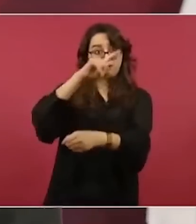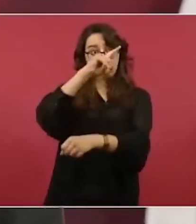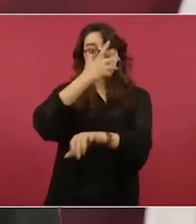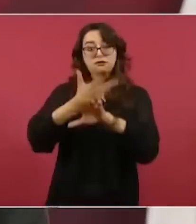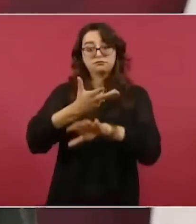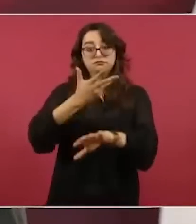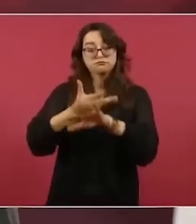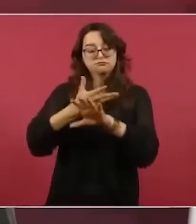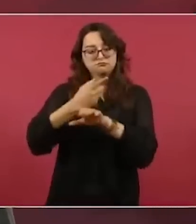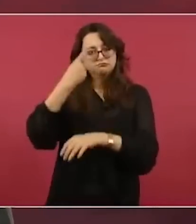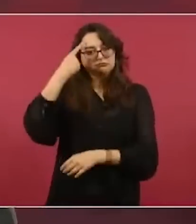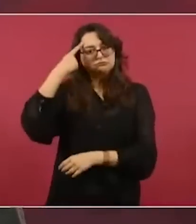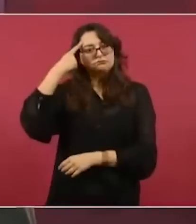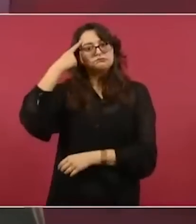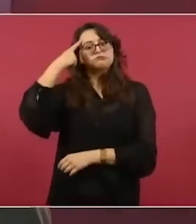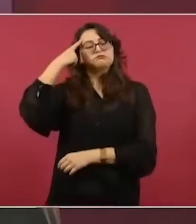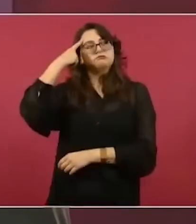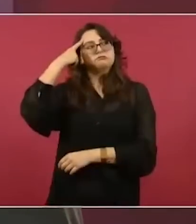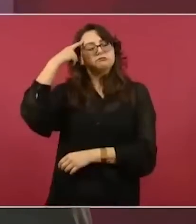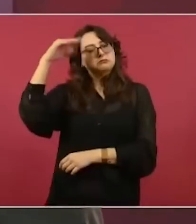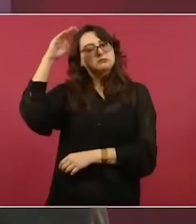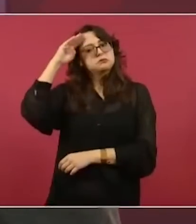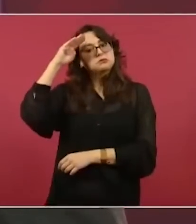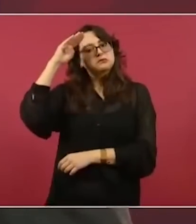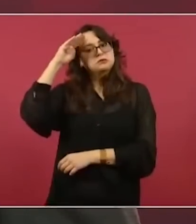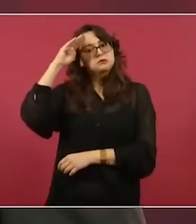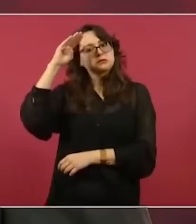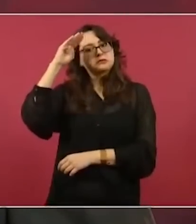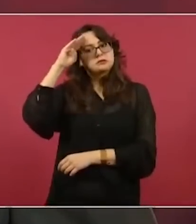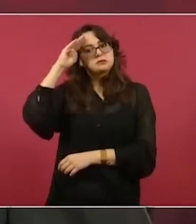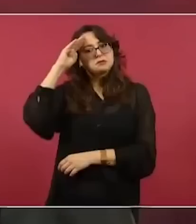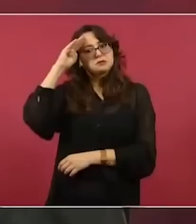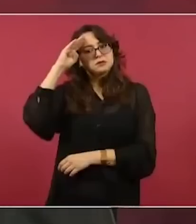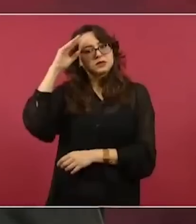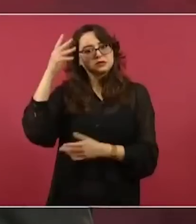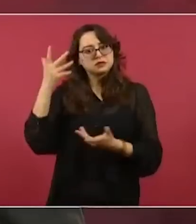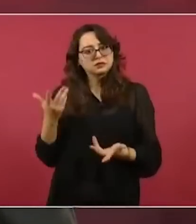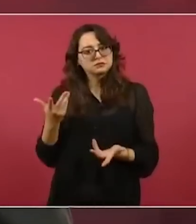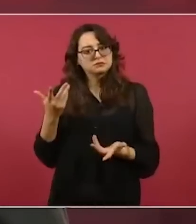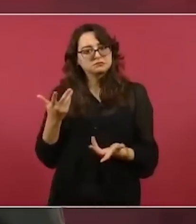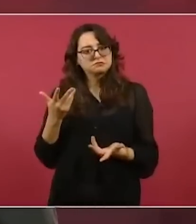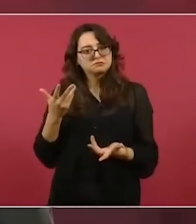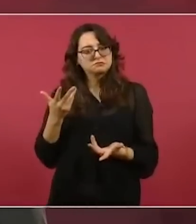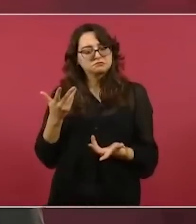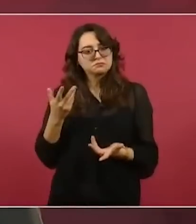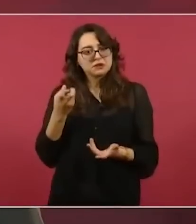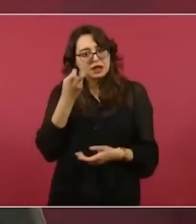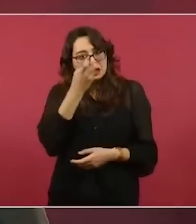no voten por